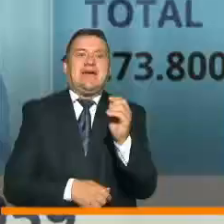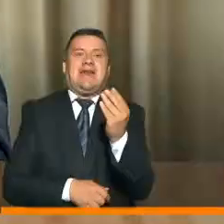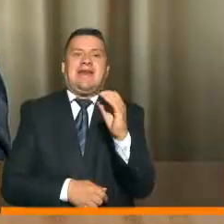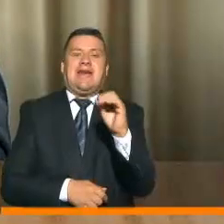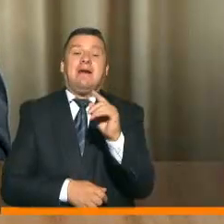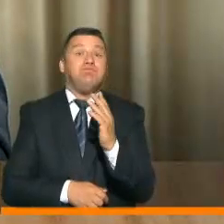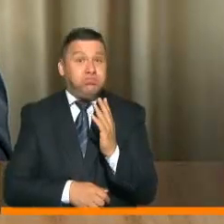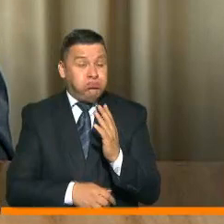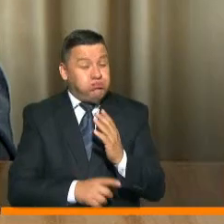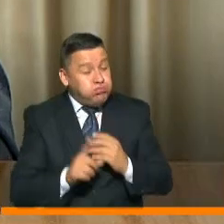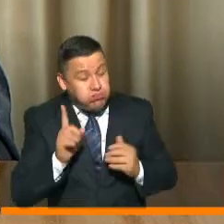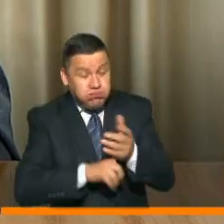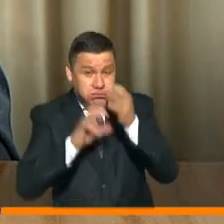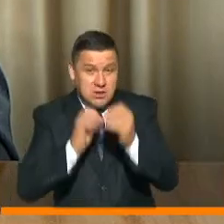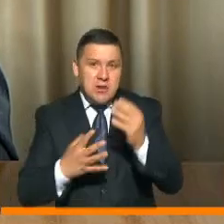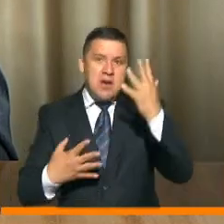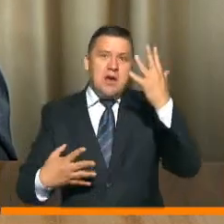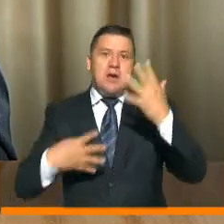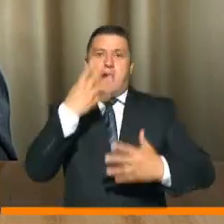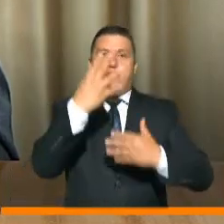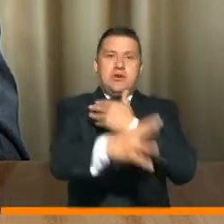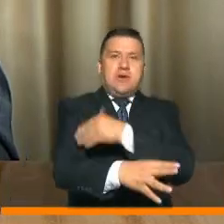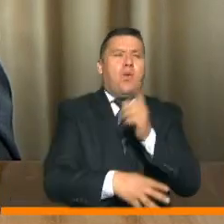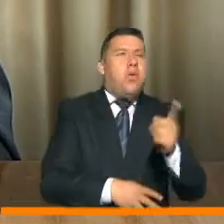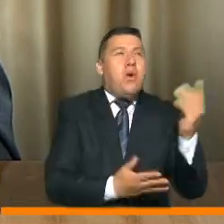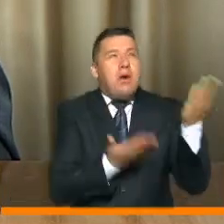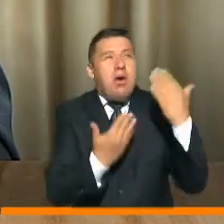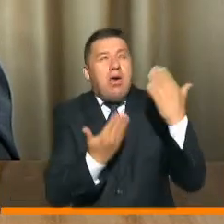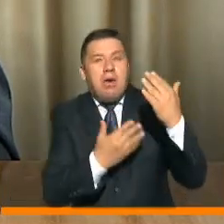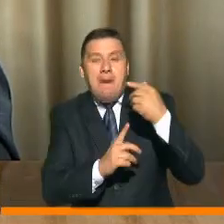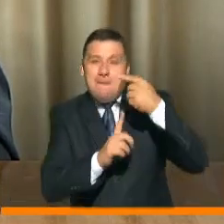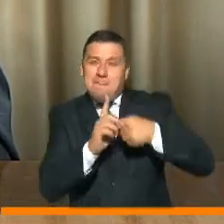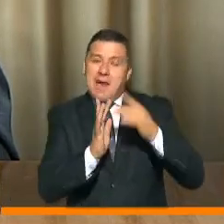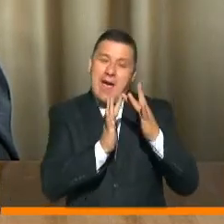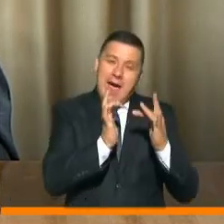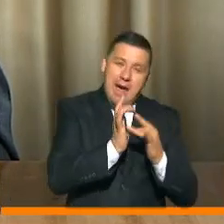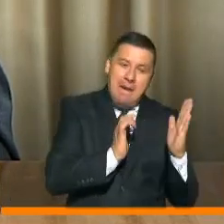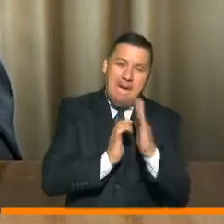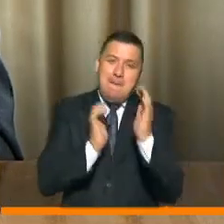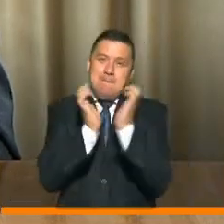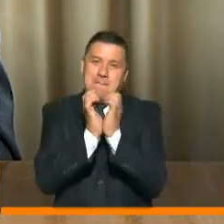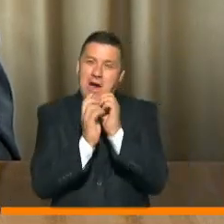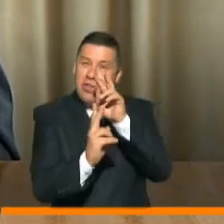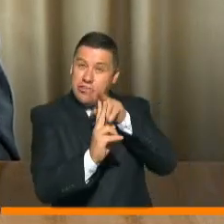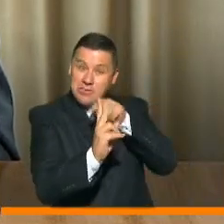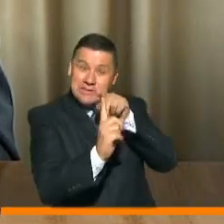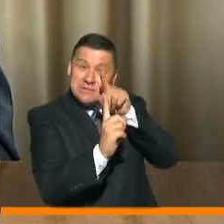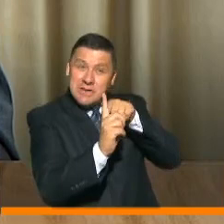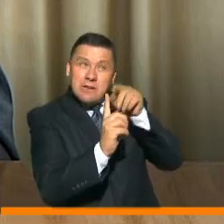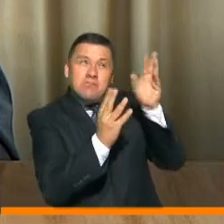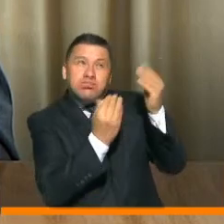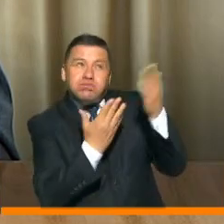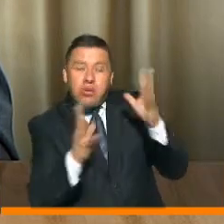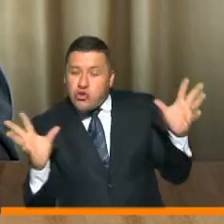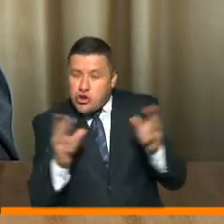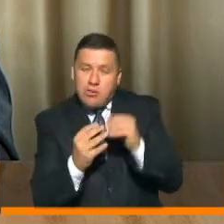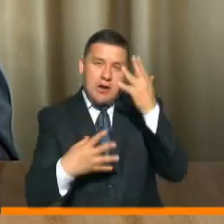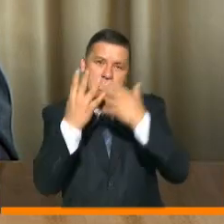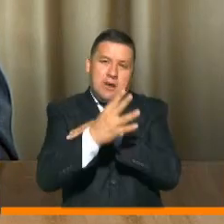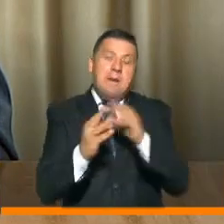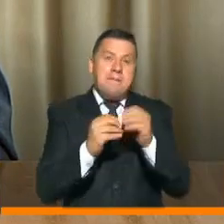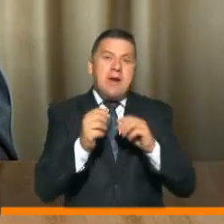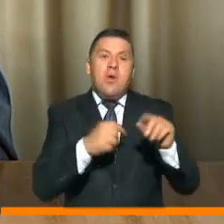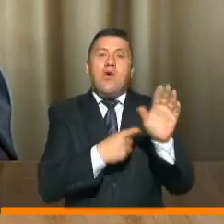fundamental porque llegaremos a cerca de 14 millones de dosis entre el mes de abril y el mes de mayo, y eso nos permitirá mantener el flujo de más